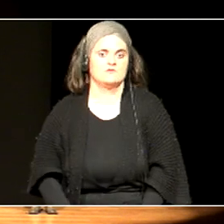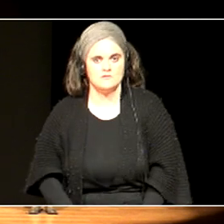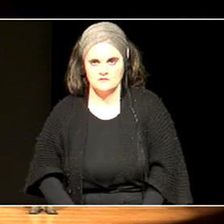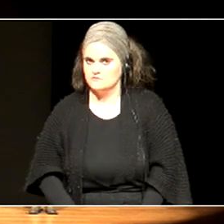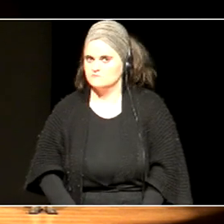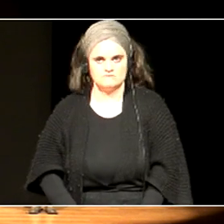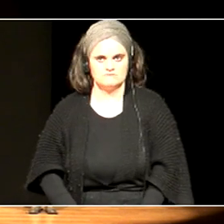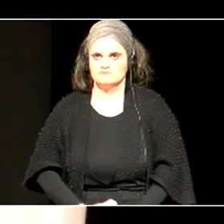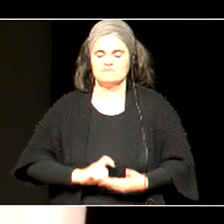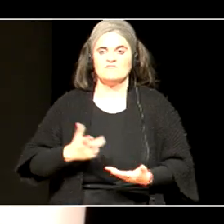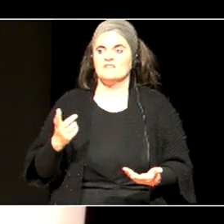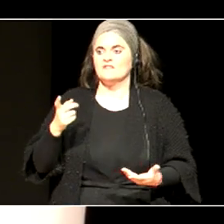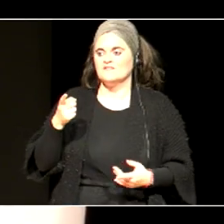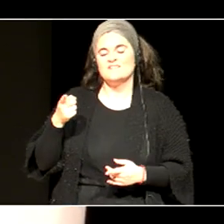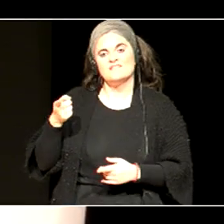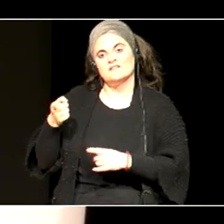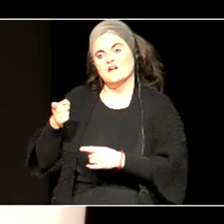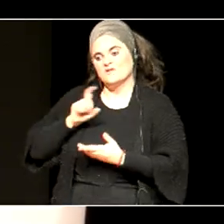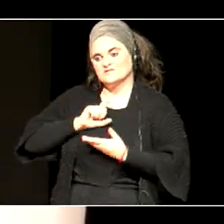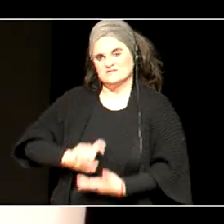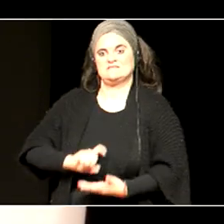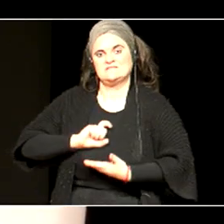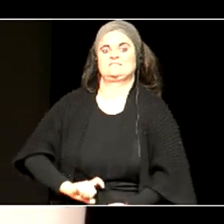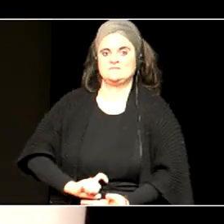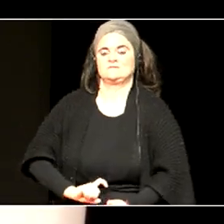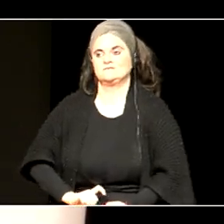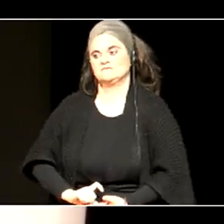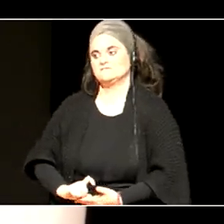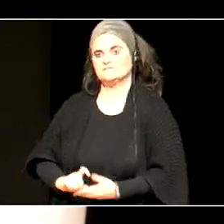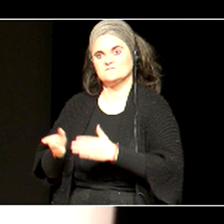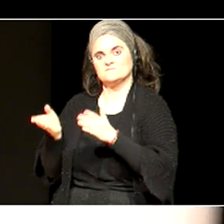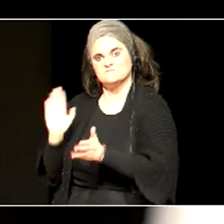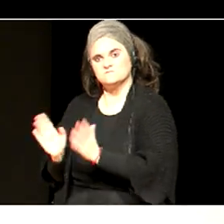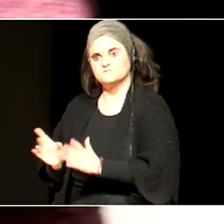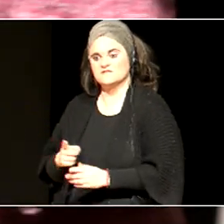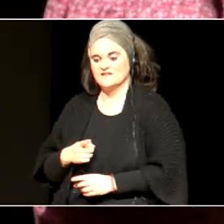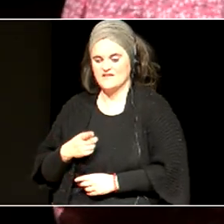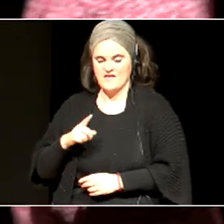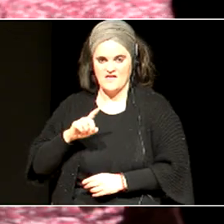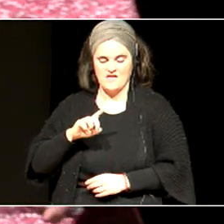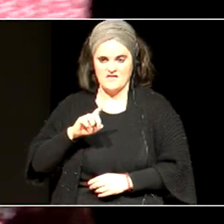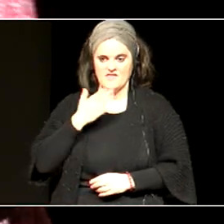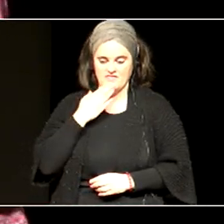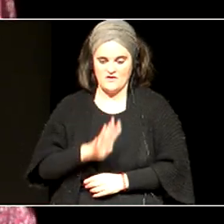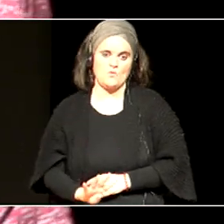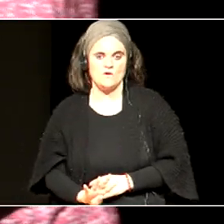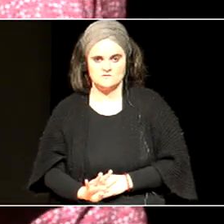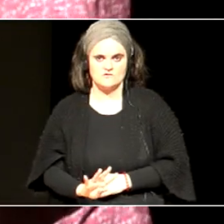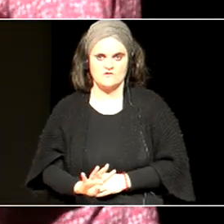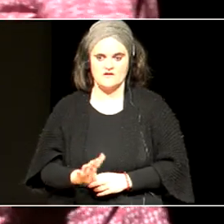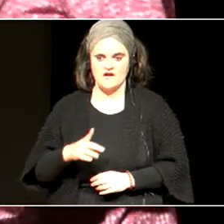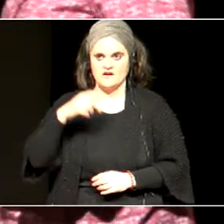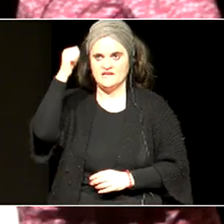es decir que hayamos minado de tal manera la autoestima de las niñas que a partir de los 4 años ya se sienten inferiores a los niños en muchas cosas